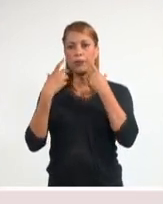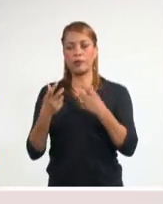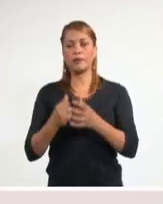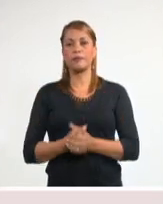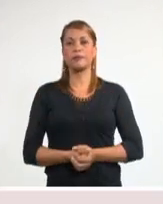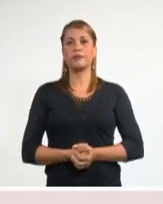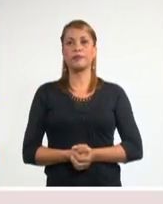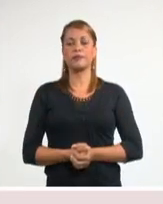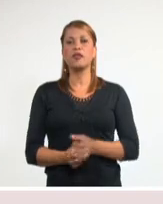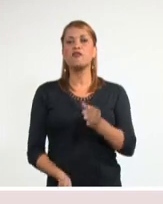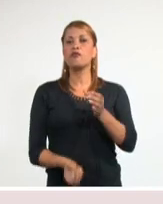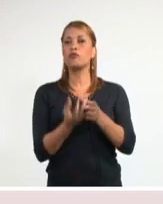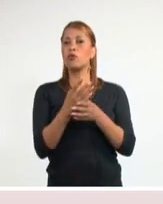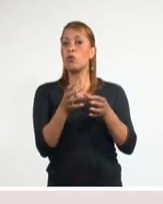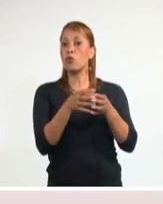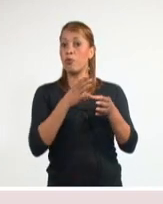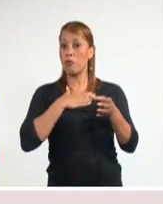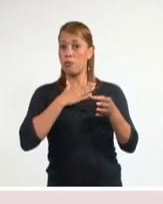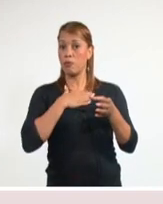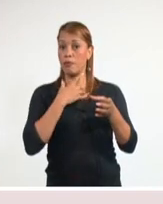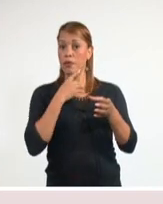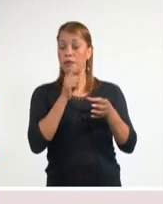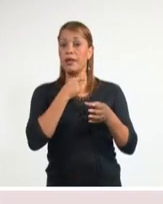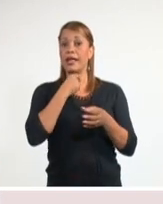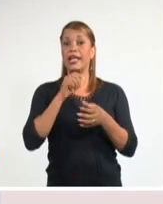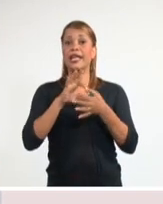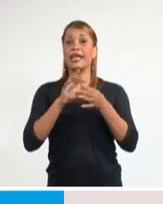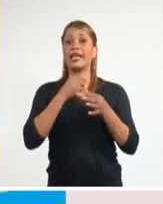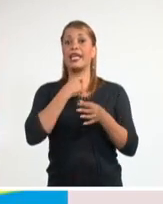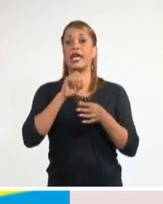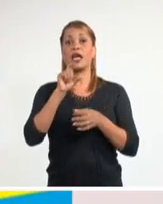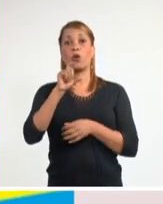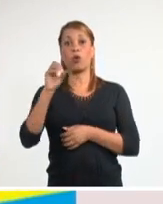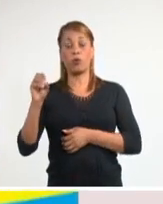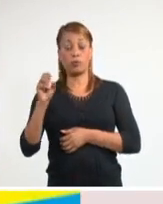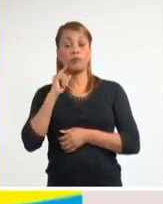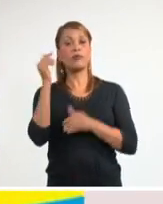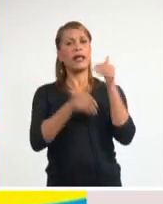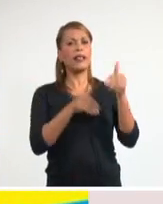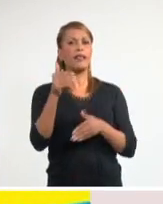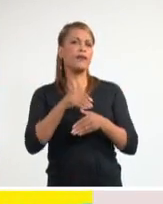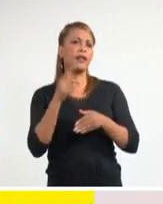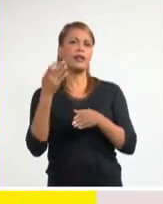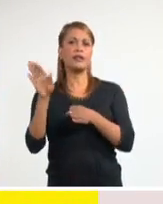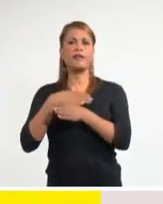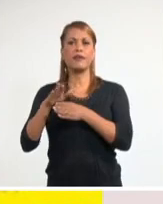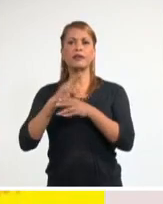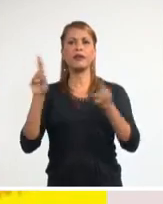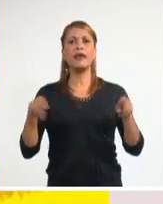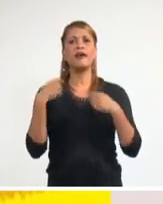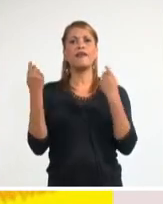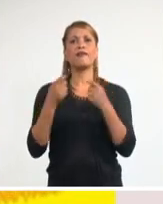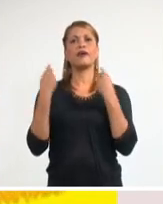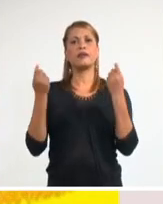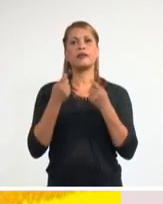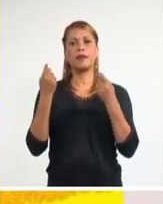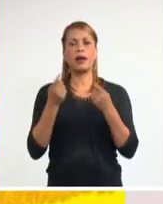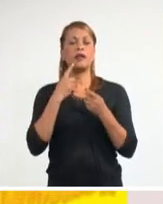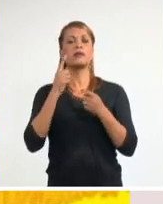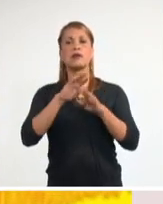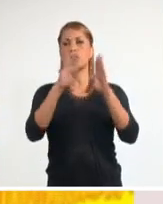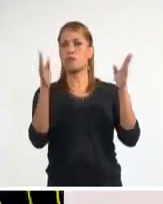otras. Fundó su propia agrupación, El Greco, y su quinteto Top Secret. Participó en los más importantes festivales de jazz en todo el mundo